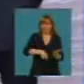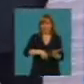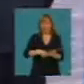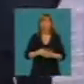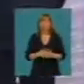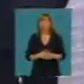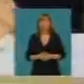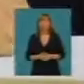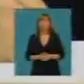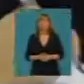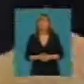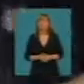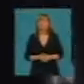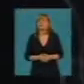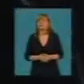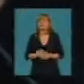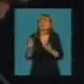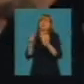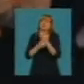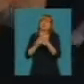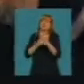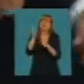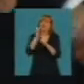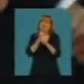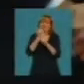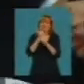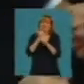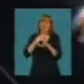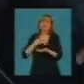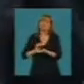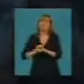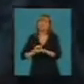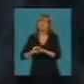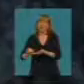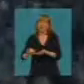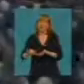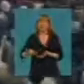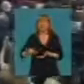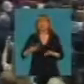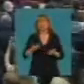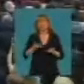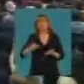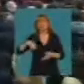Empleo y Seguridad Social de la República Argentina.